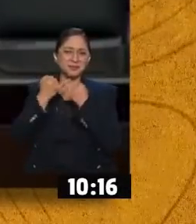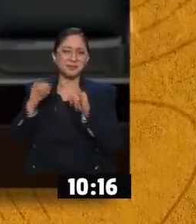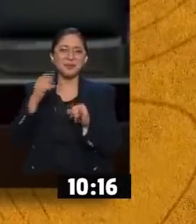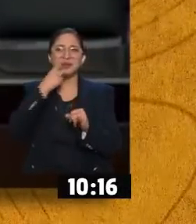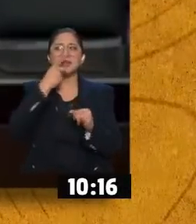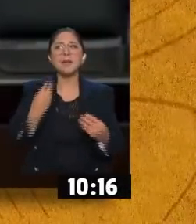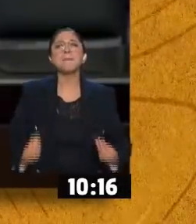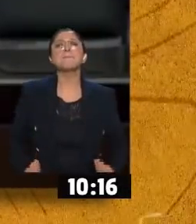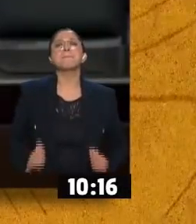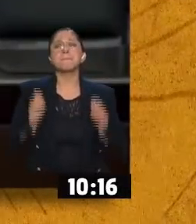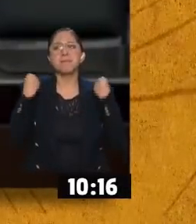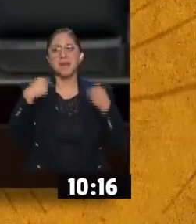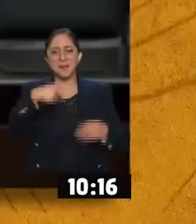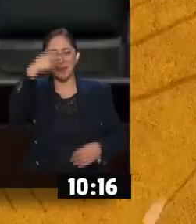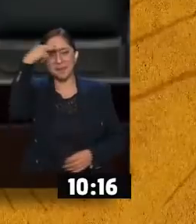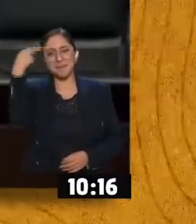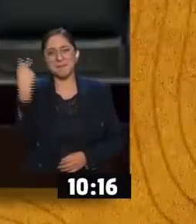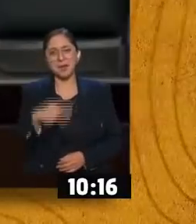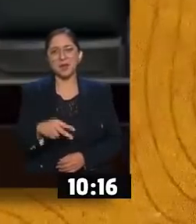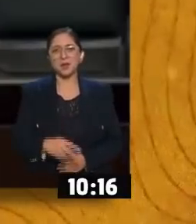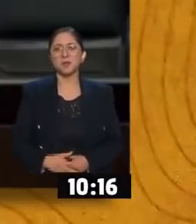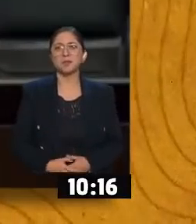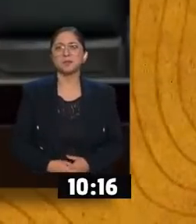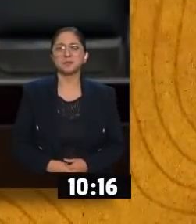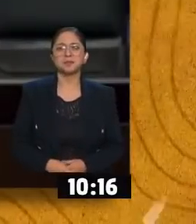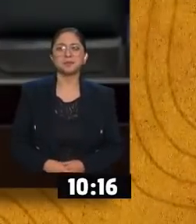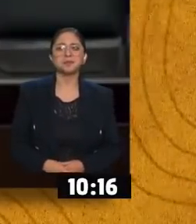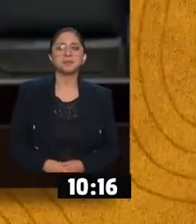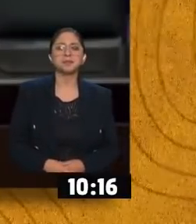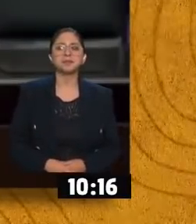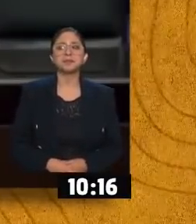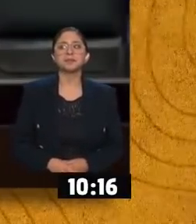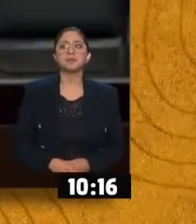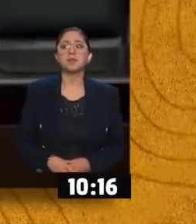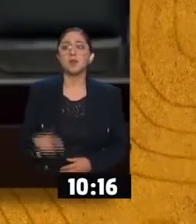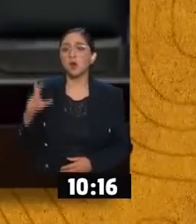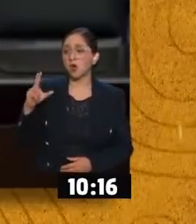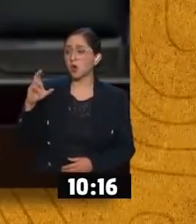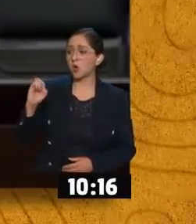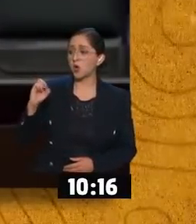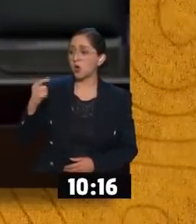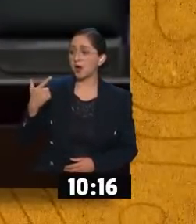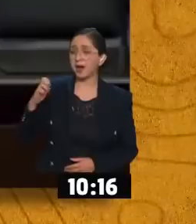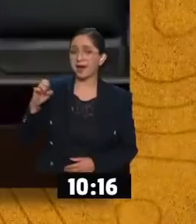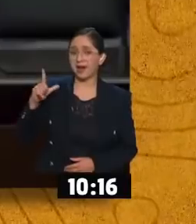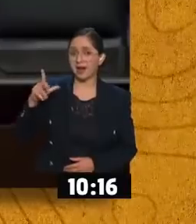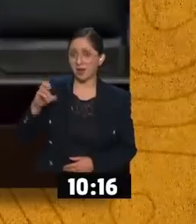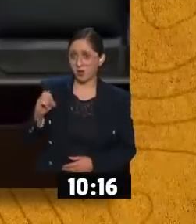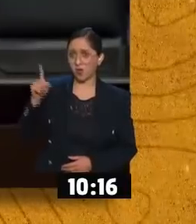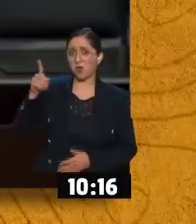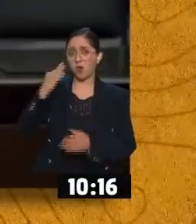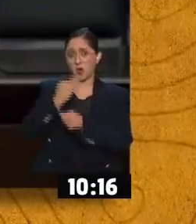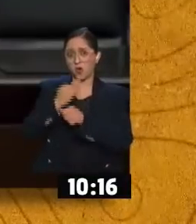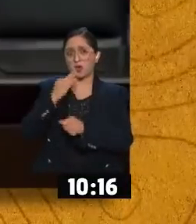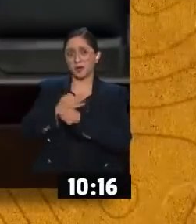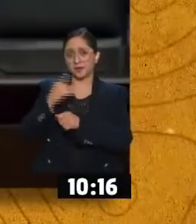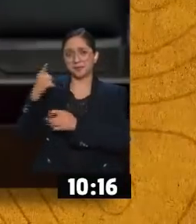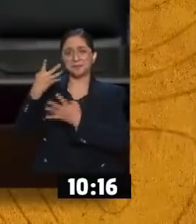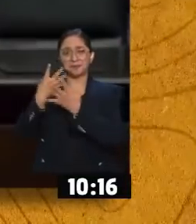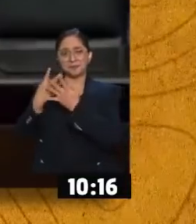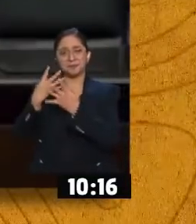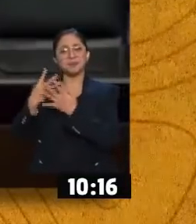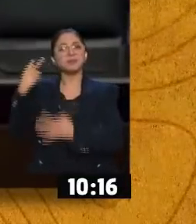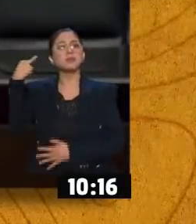México! ¡Viva México! Bueno, desde Frescobote, Rogelio Franco Castán, quien se encuentra preso en Veracruz,